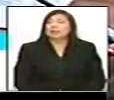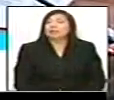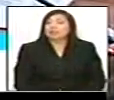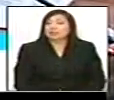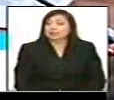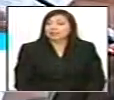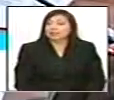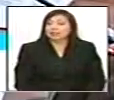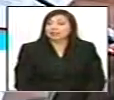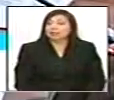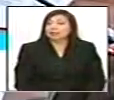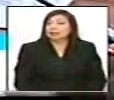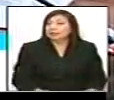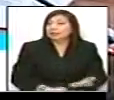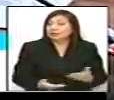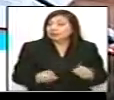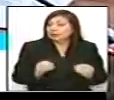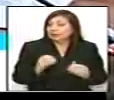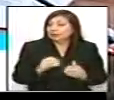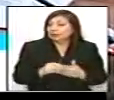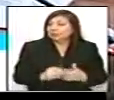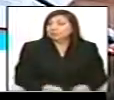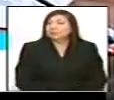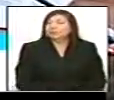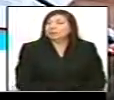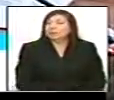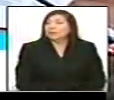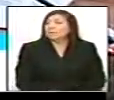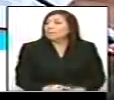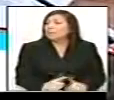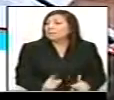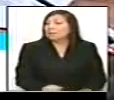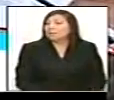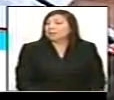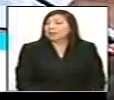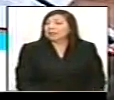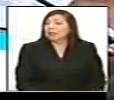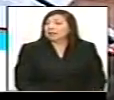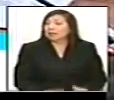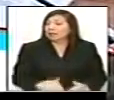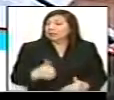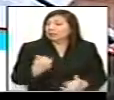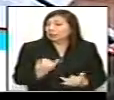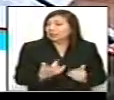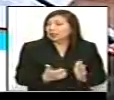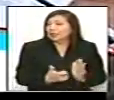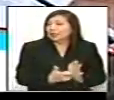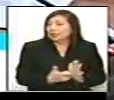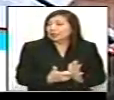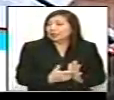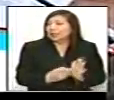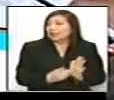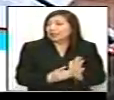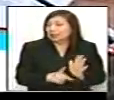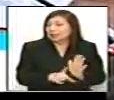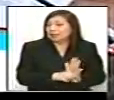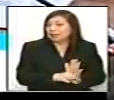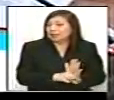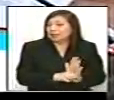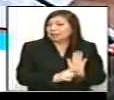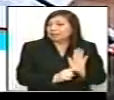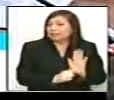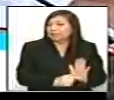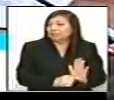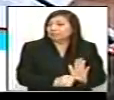énfasis, se ha definido como zona de pequeña minería minera artesanal, pero sin embargo, con posterioridad a esa ley, a ese decreto legislativo, han